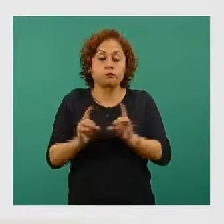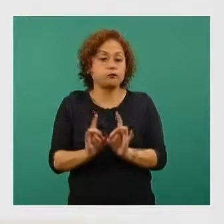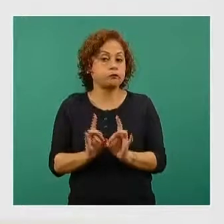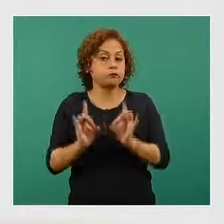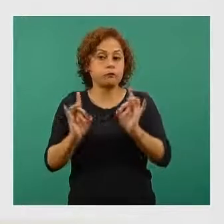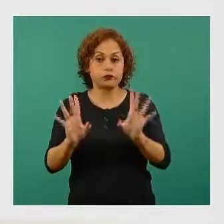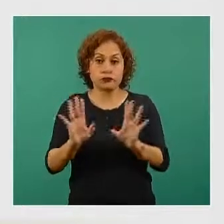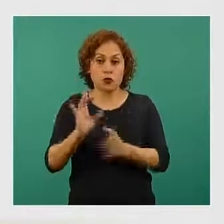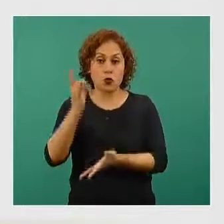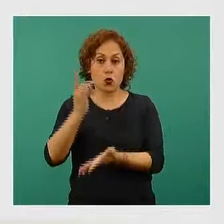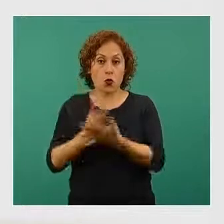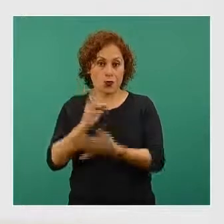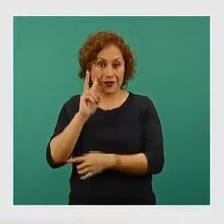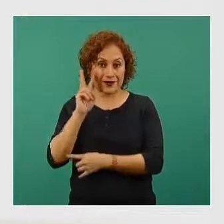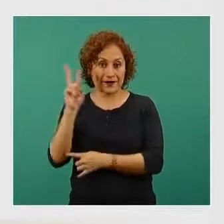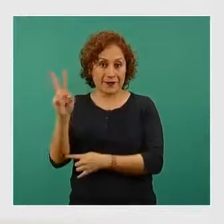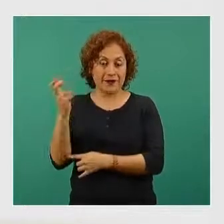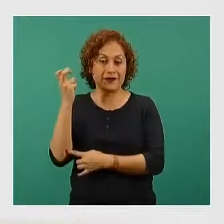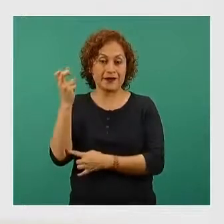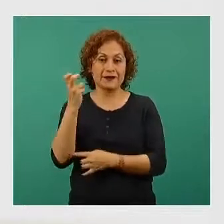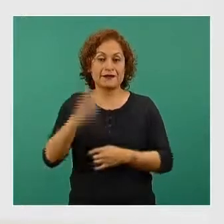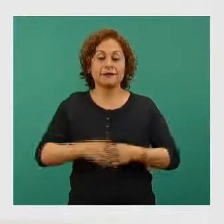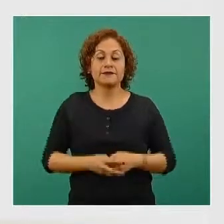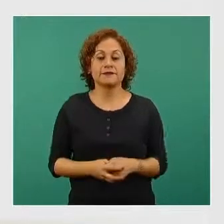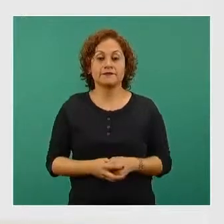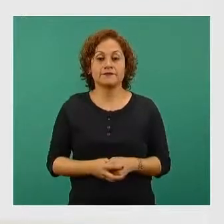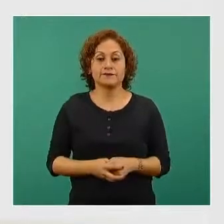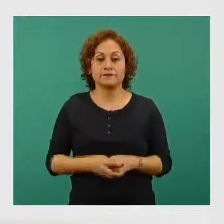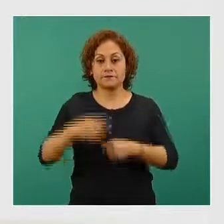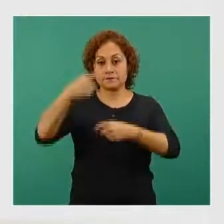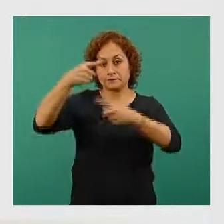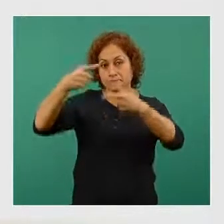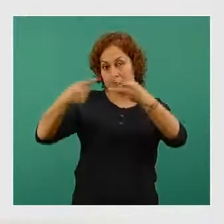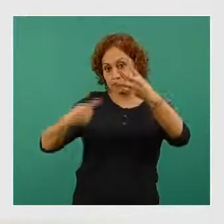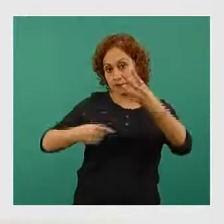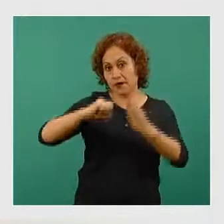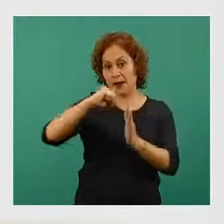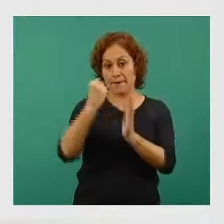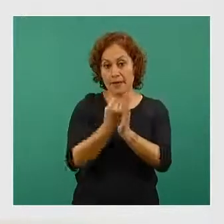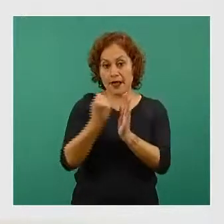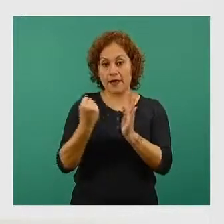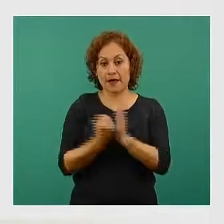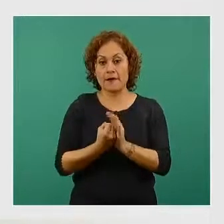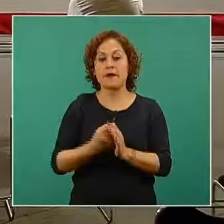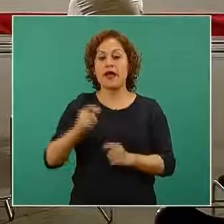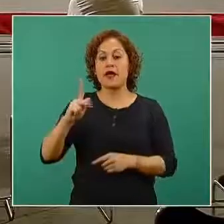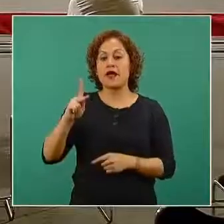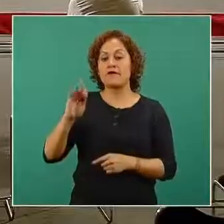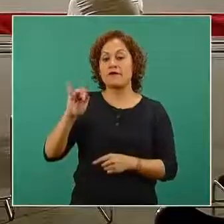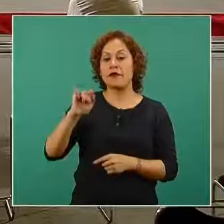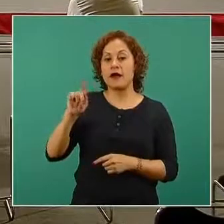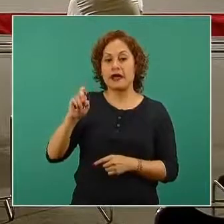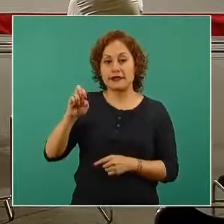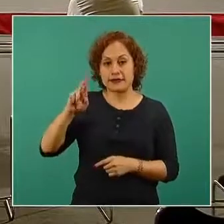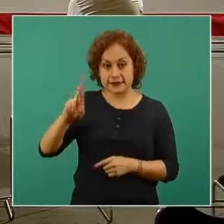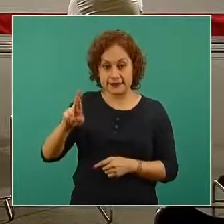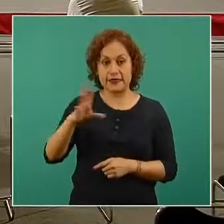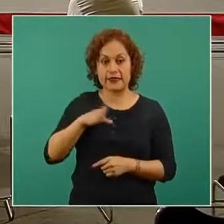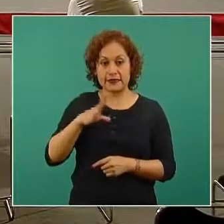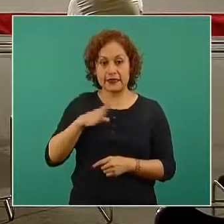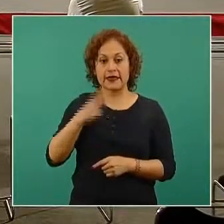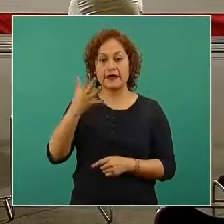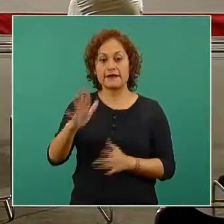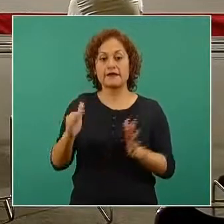ya, como ustedes lo han visto en semanas previas, reportándose eventos para Pfizer-BioNTech, que para el día de hoy son 10.501,